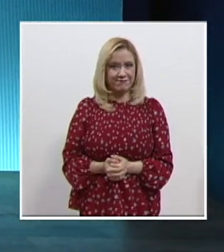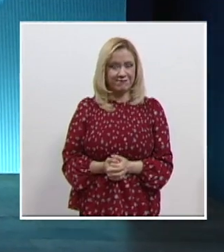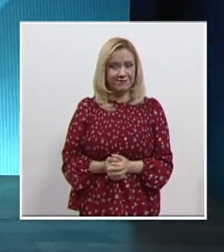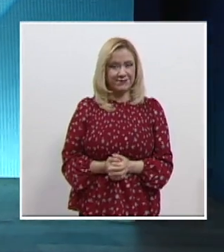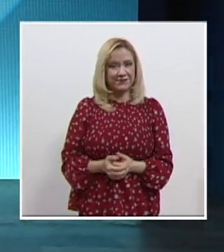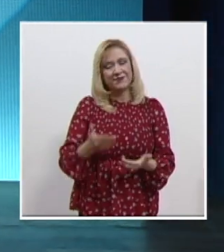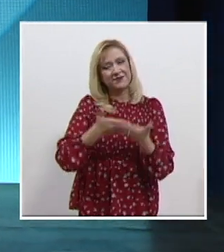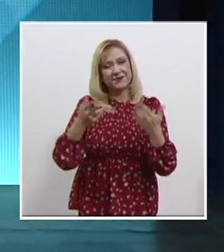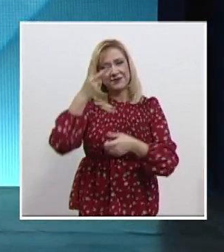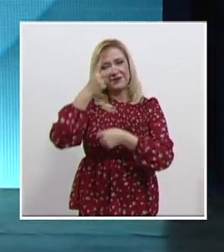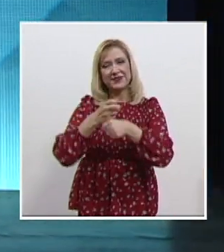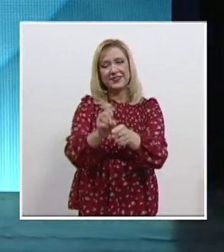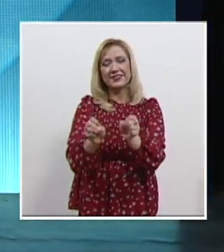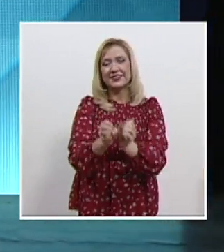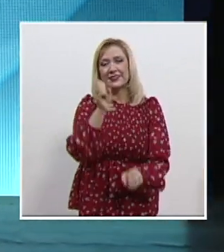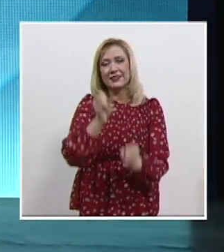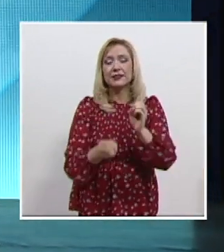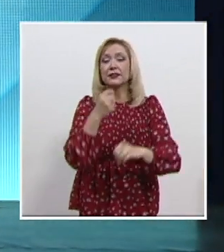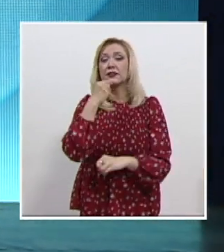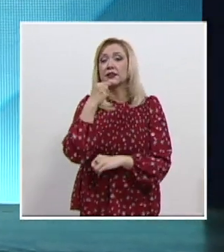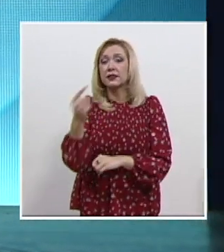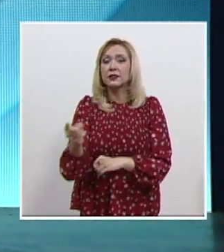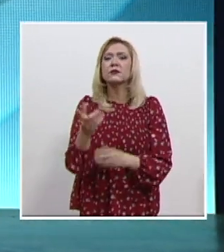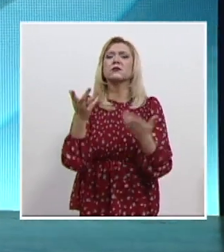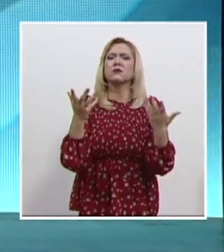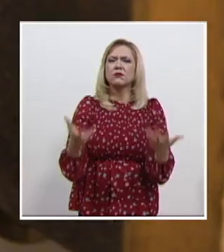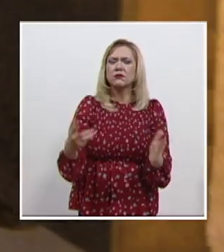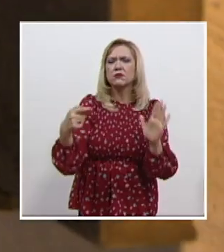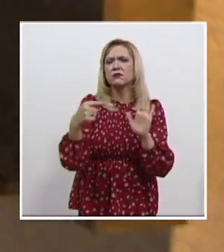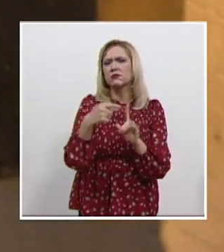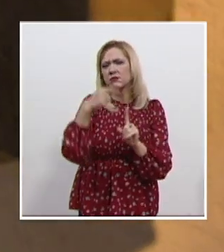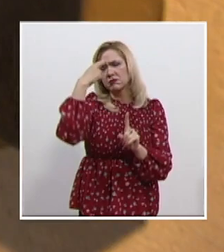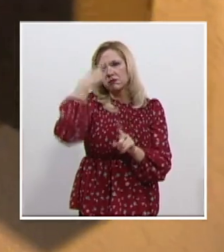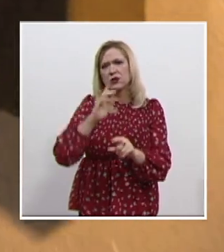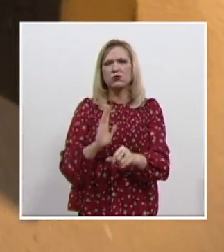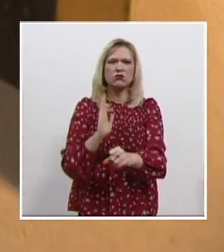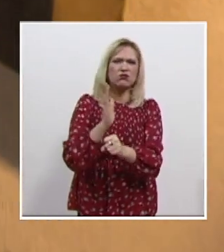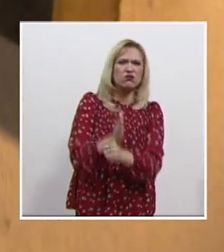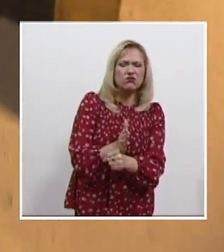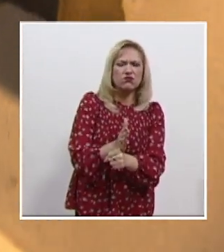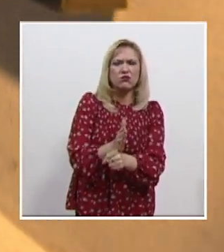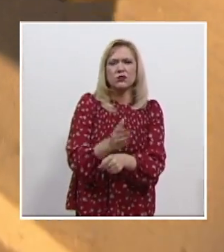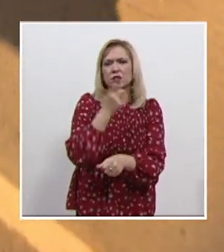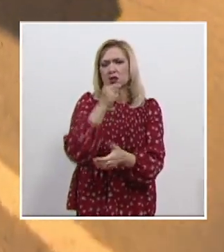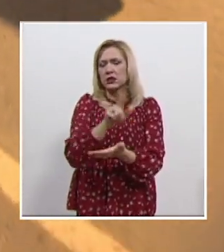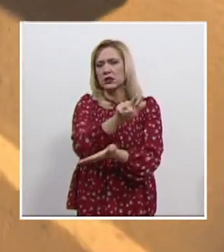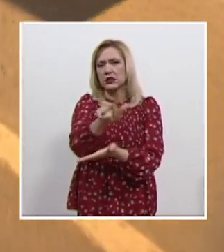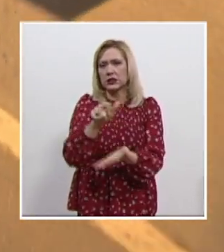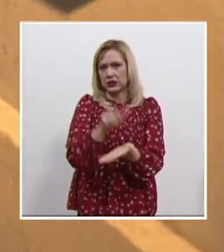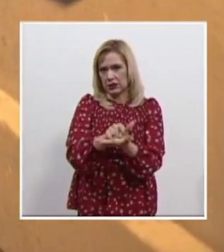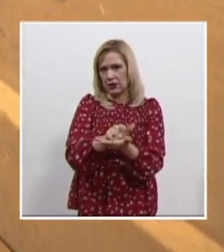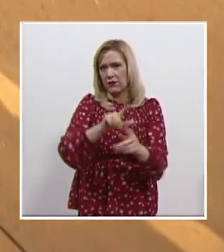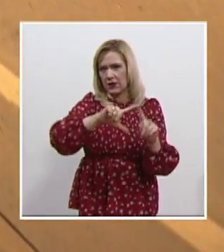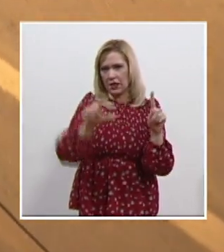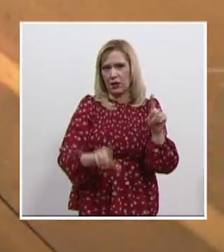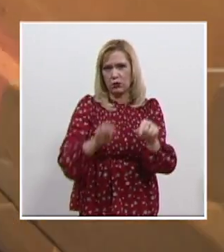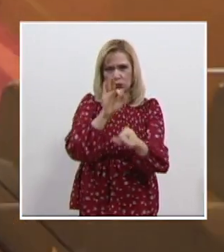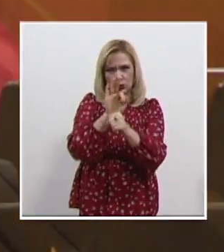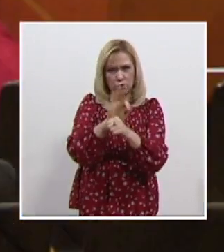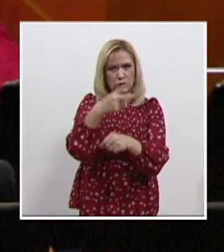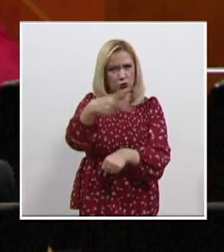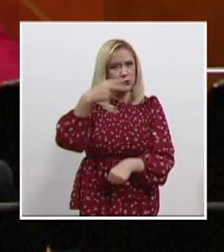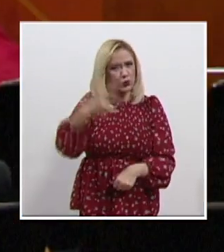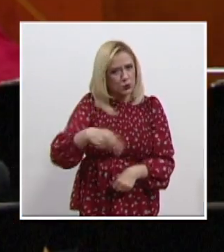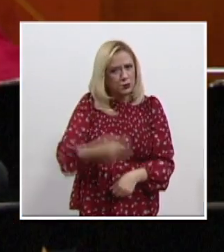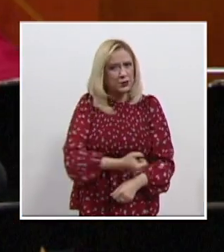La segunda sala de la Corte determinó que el procedimiento de imposición de sanciones previsto en la Ley Federal de Protección de Datos Personales